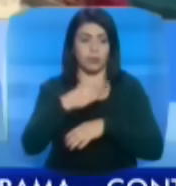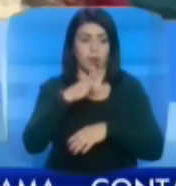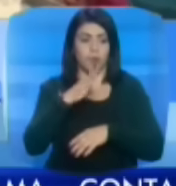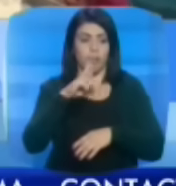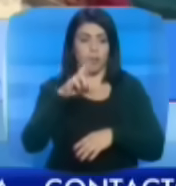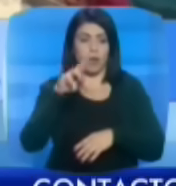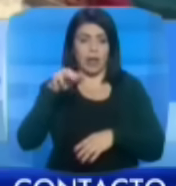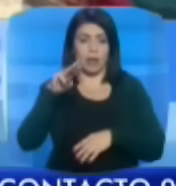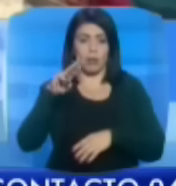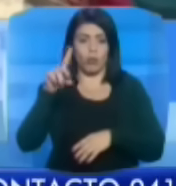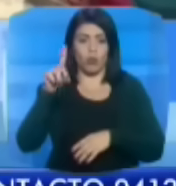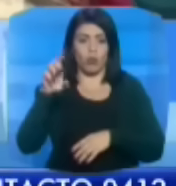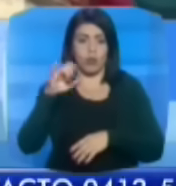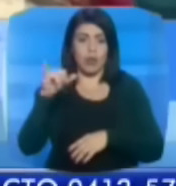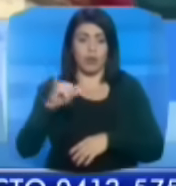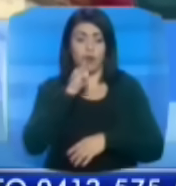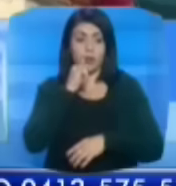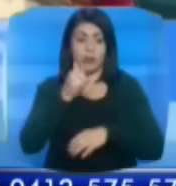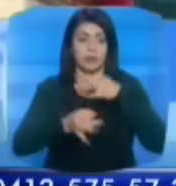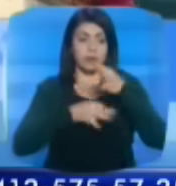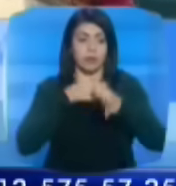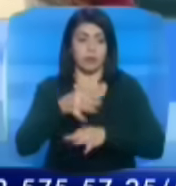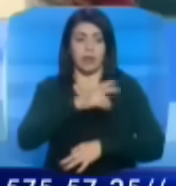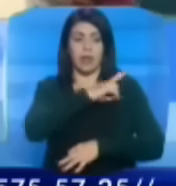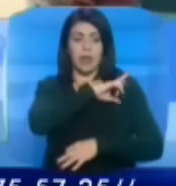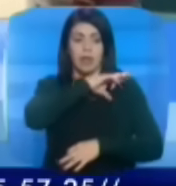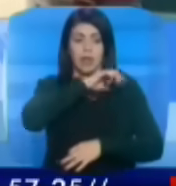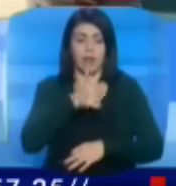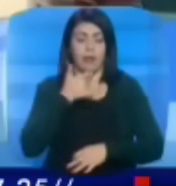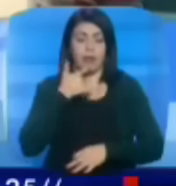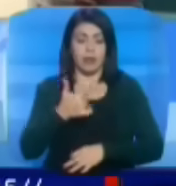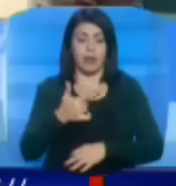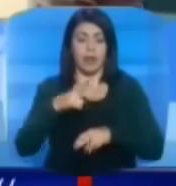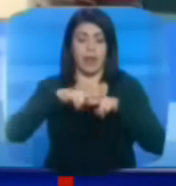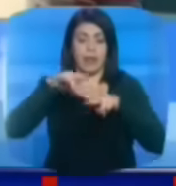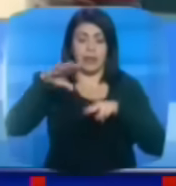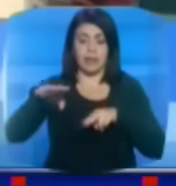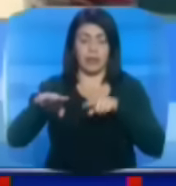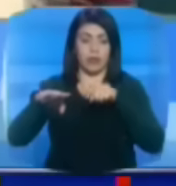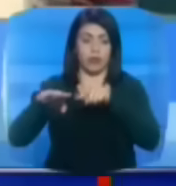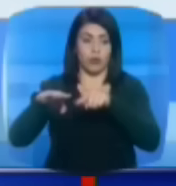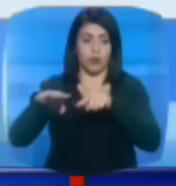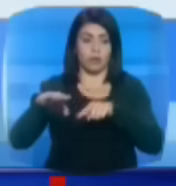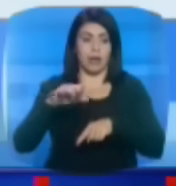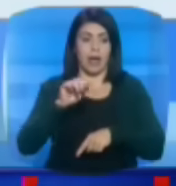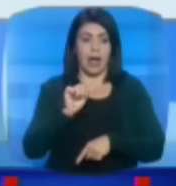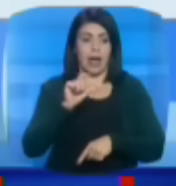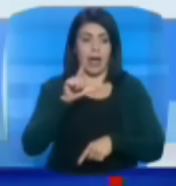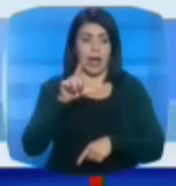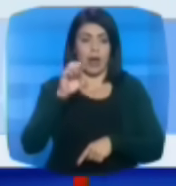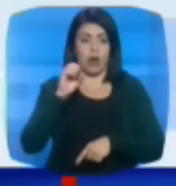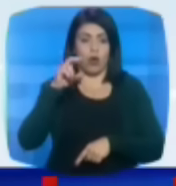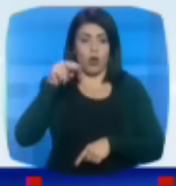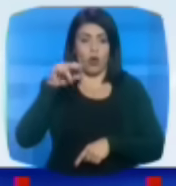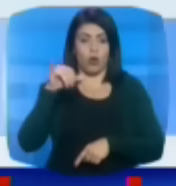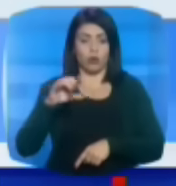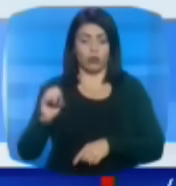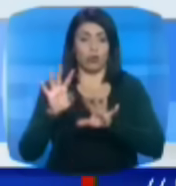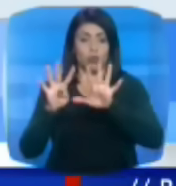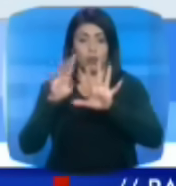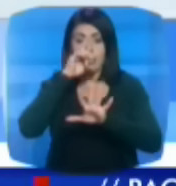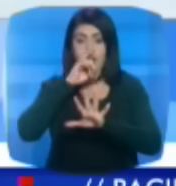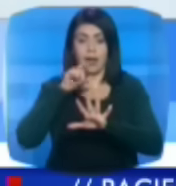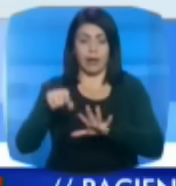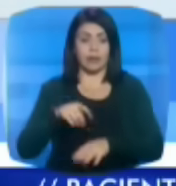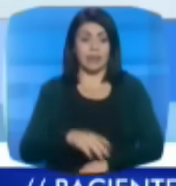Bermúdez. Según la información suministrada por el jefe de la Soberán, el niño Alonso David Marín Mata, de 9 años